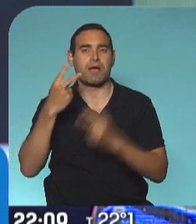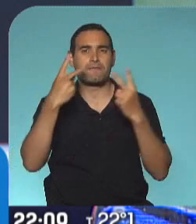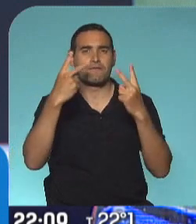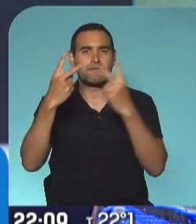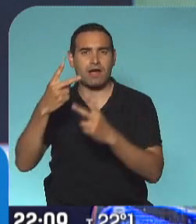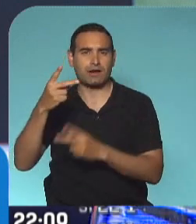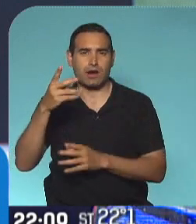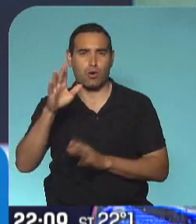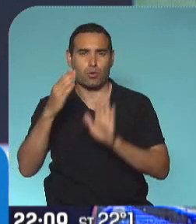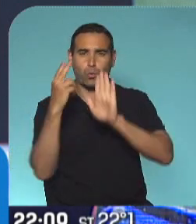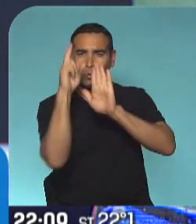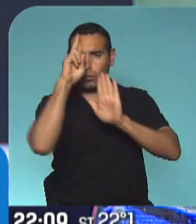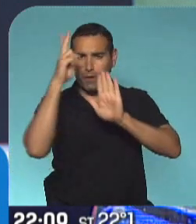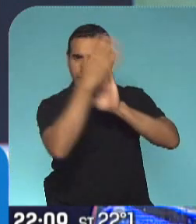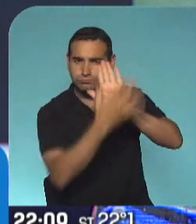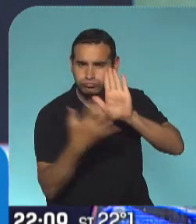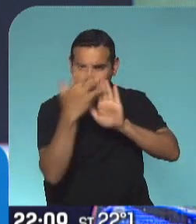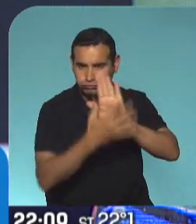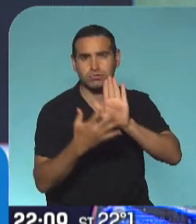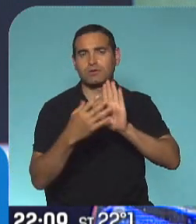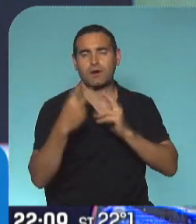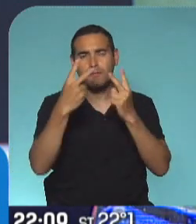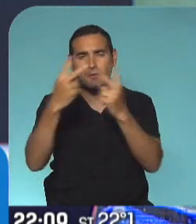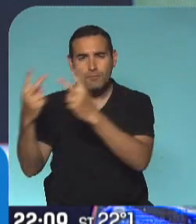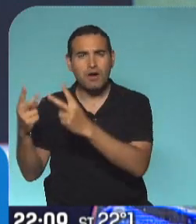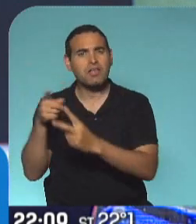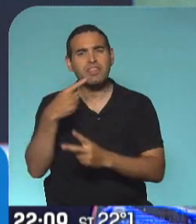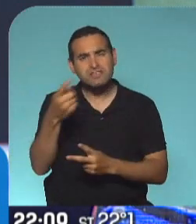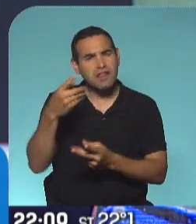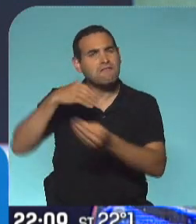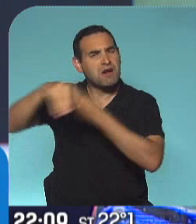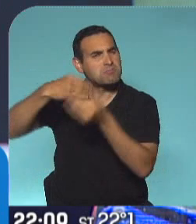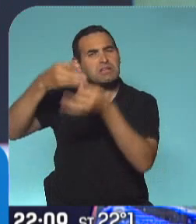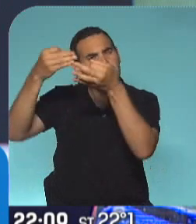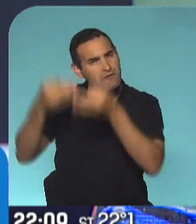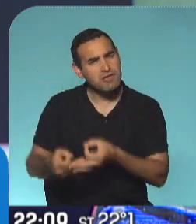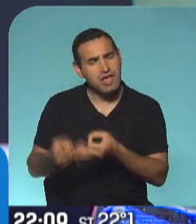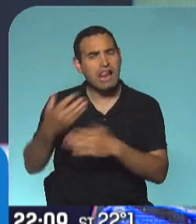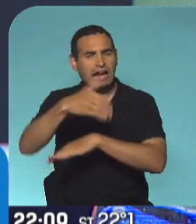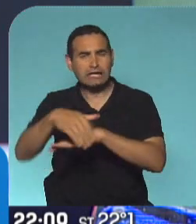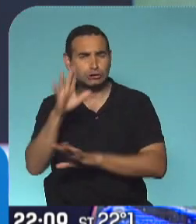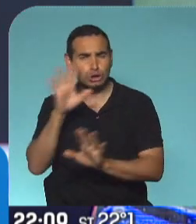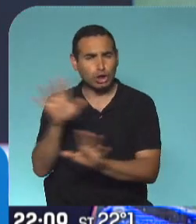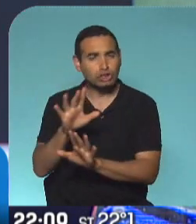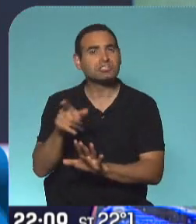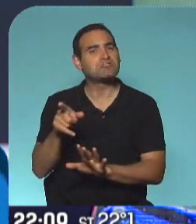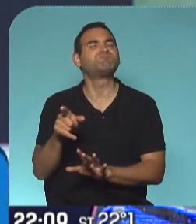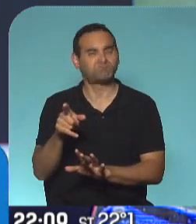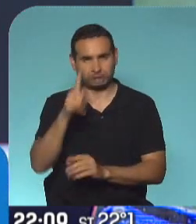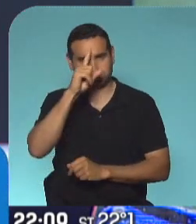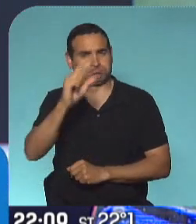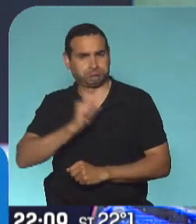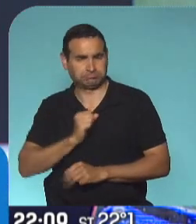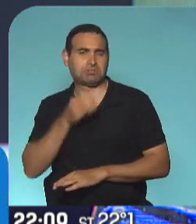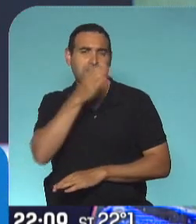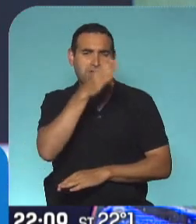y contradiciendo a quienes les dicen que es un chico de buena familia y que no conoce la calle, lo que hizo fue precisamente